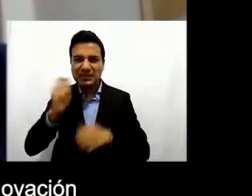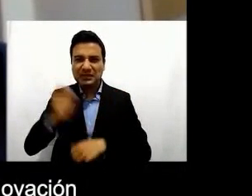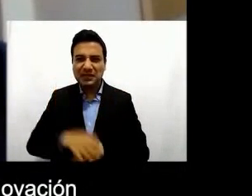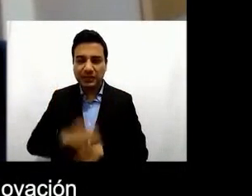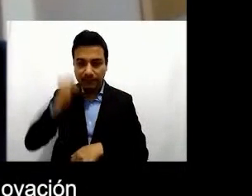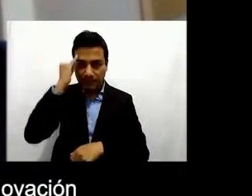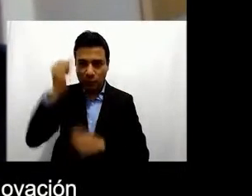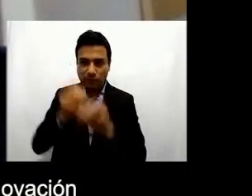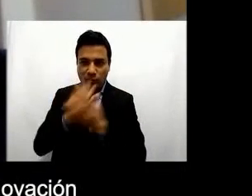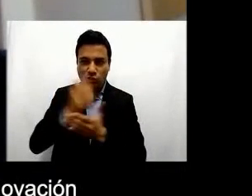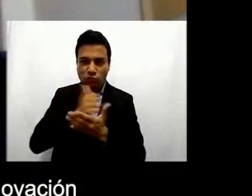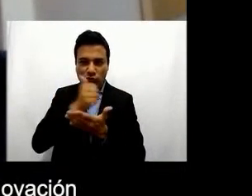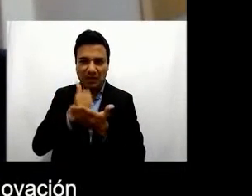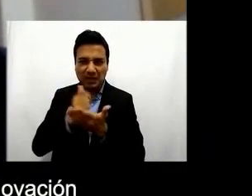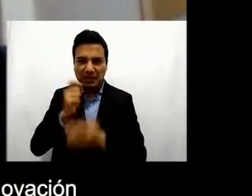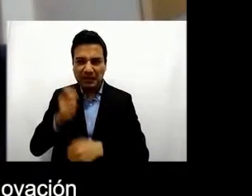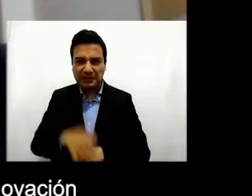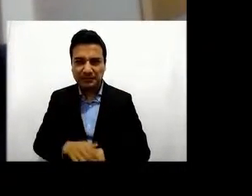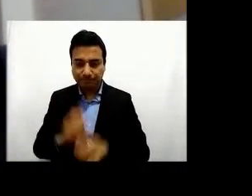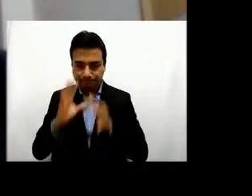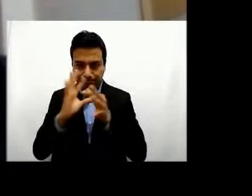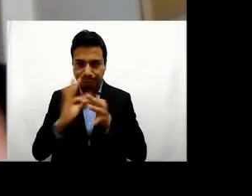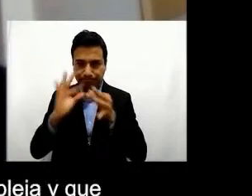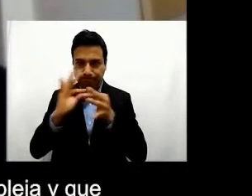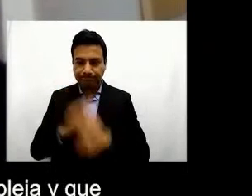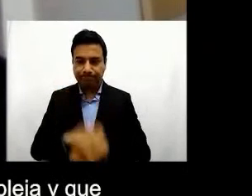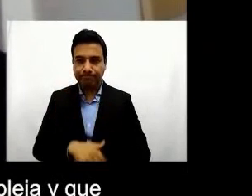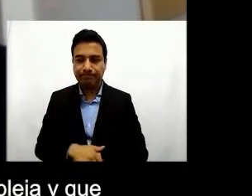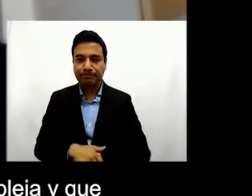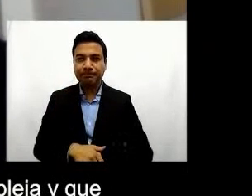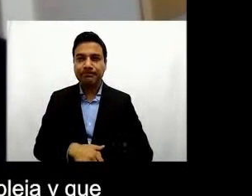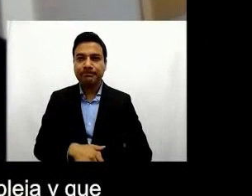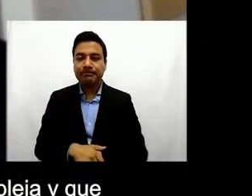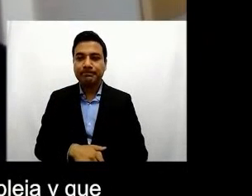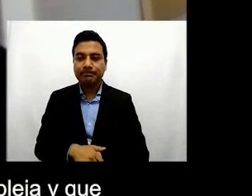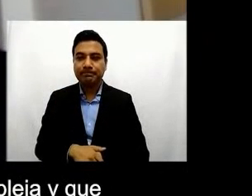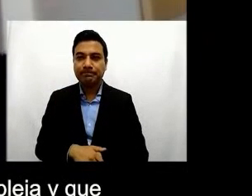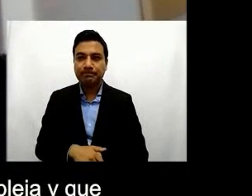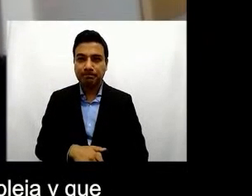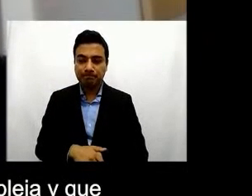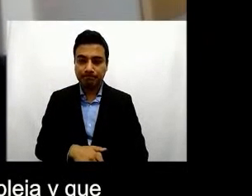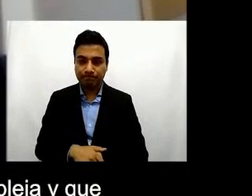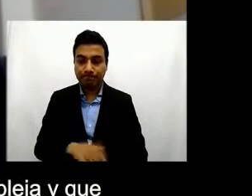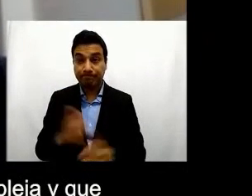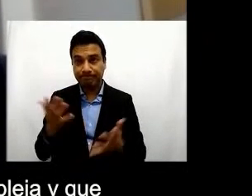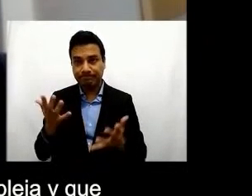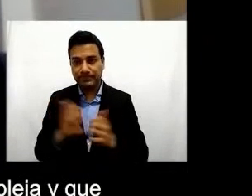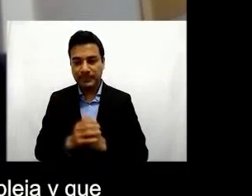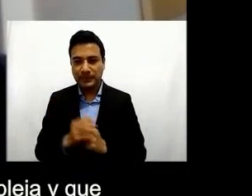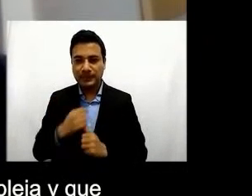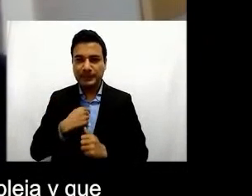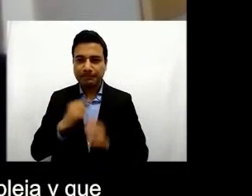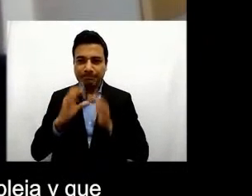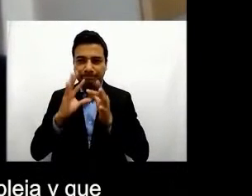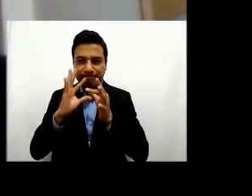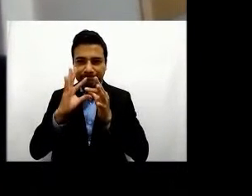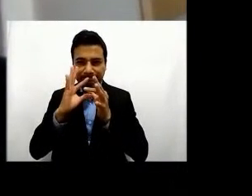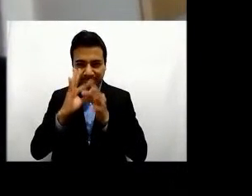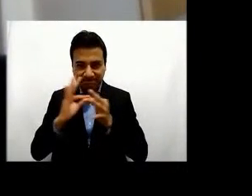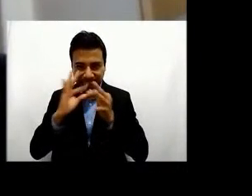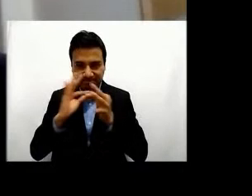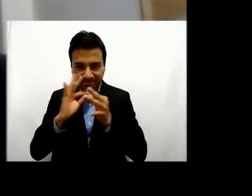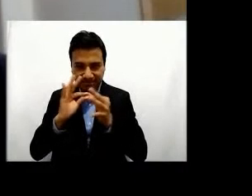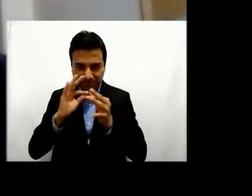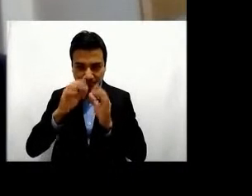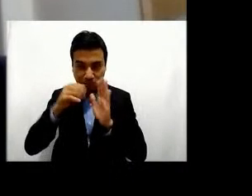para quienes nos estén acompañando hoy. Vamos a tomar en cuenta una definición que es compleja y que es ambiciosa y tratar de entenderla desde,